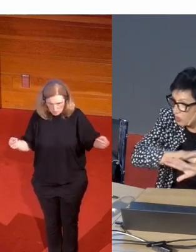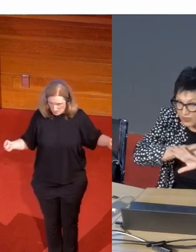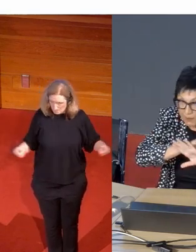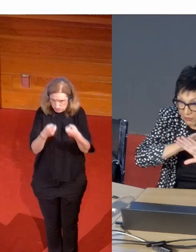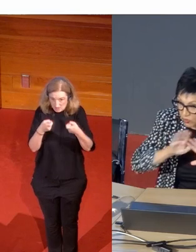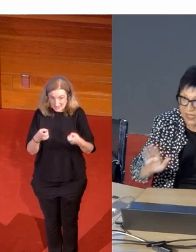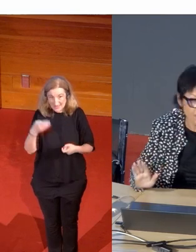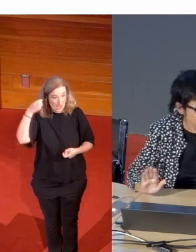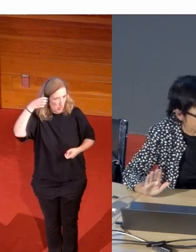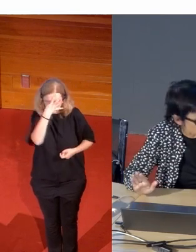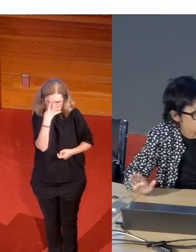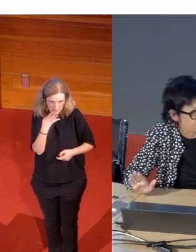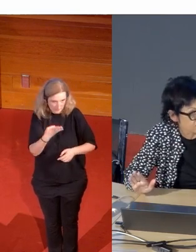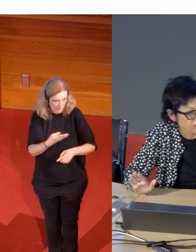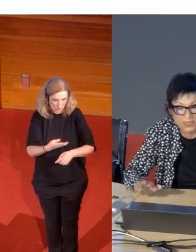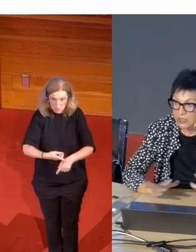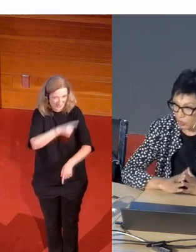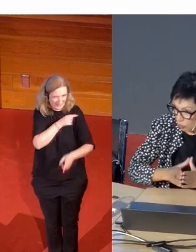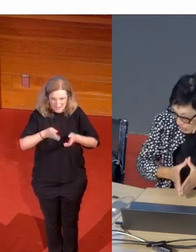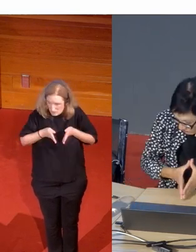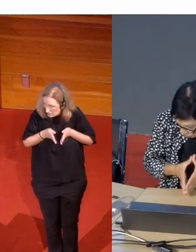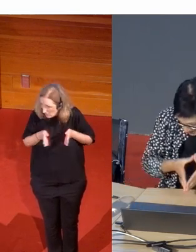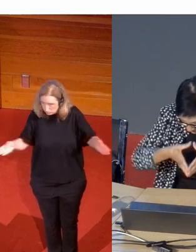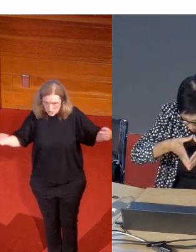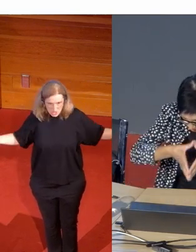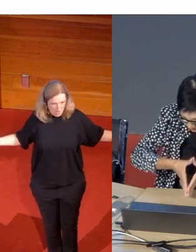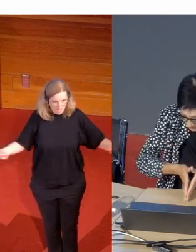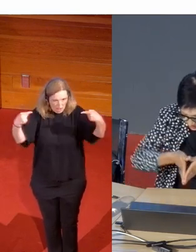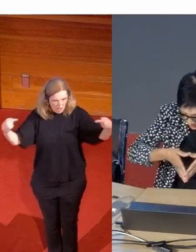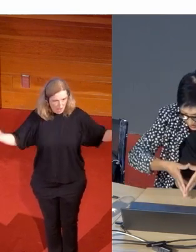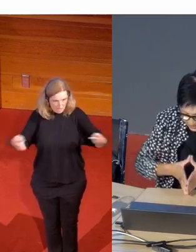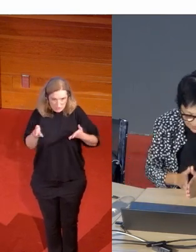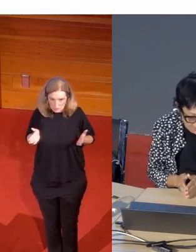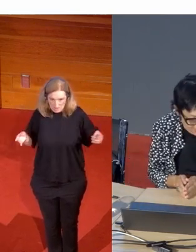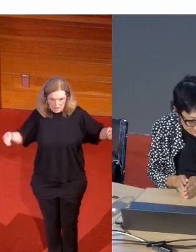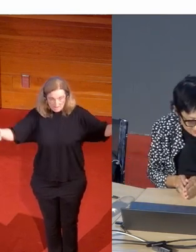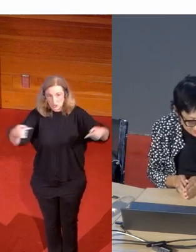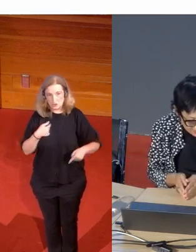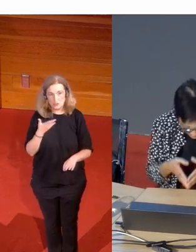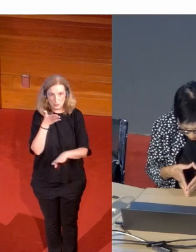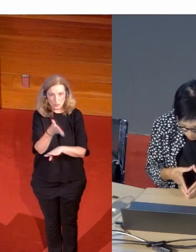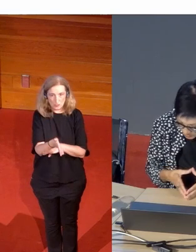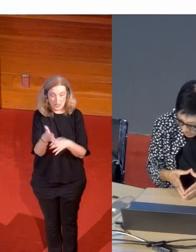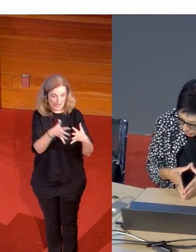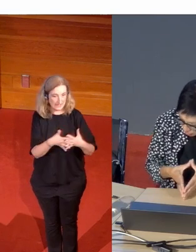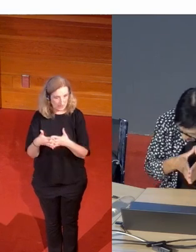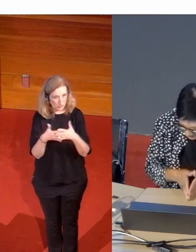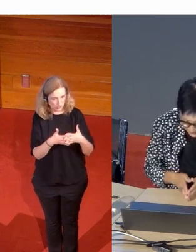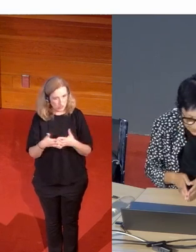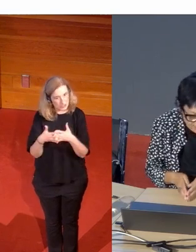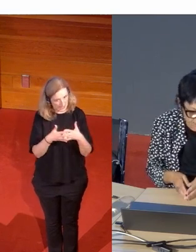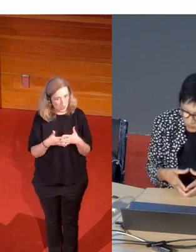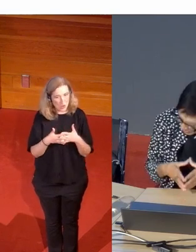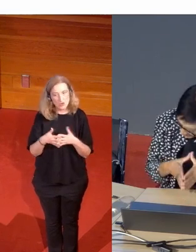Y ya con Trump fue el acabose o sea yo he estado en en en eh en Estados Unidos